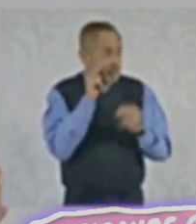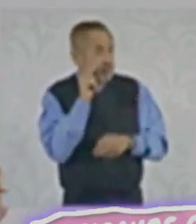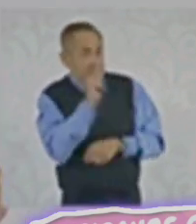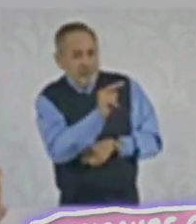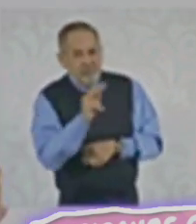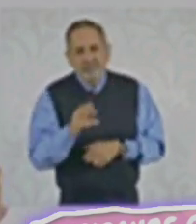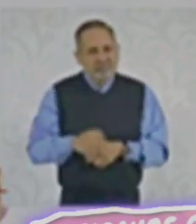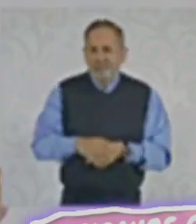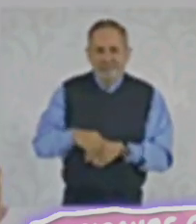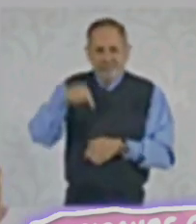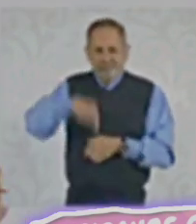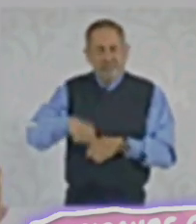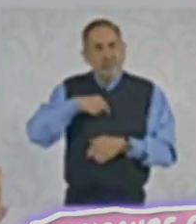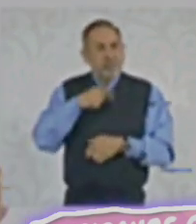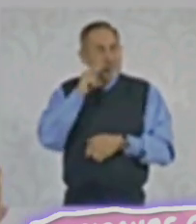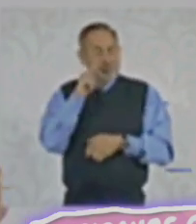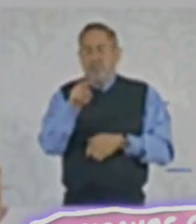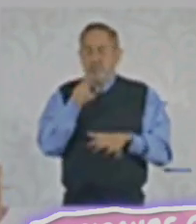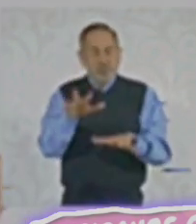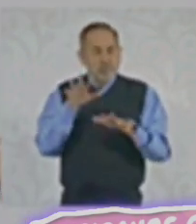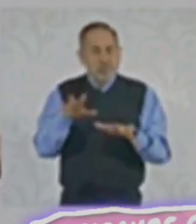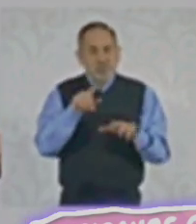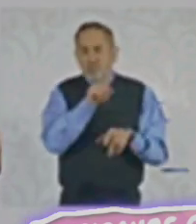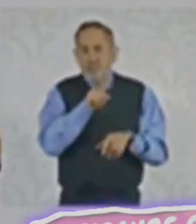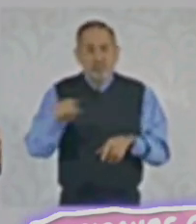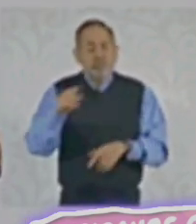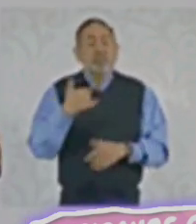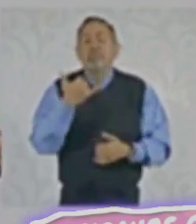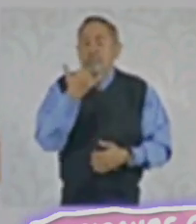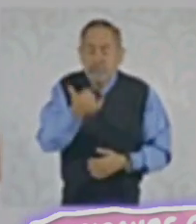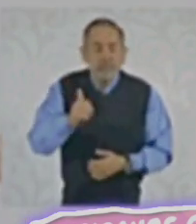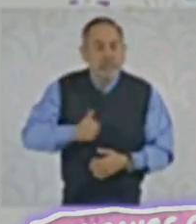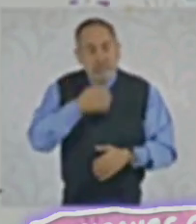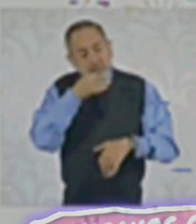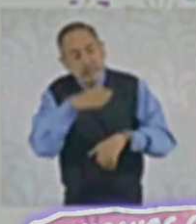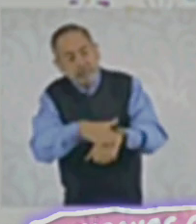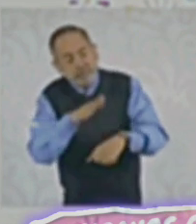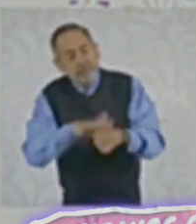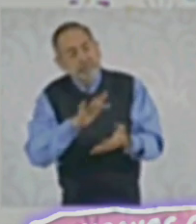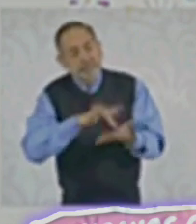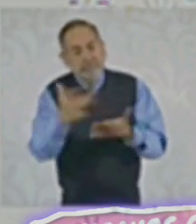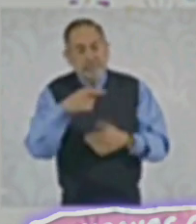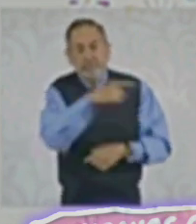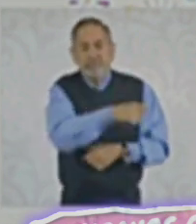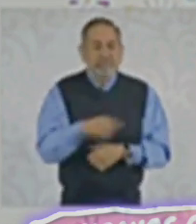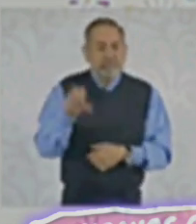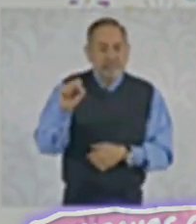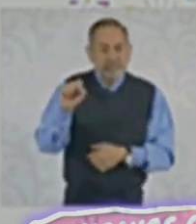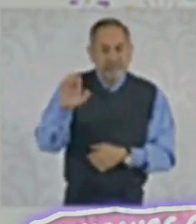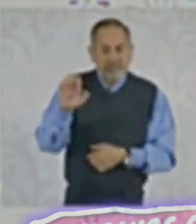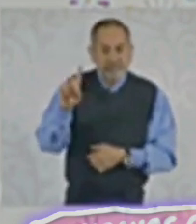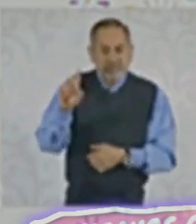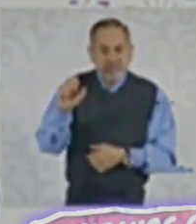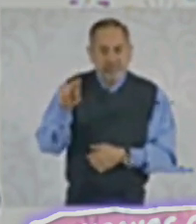esta representación, que además aprovecho para agradecer a la Secretaría de la Defensa Nacional,